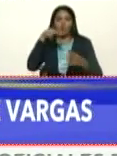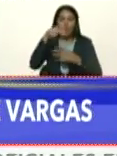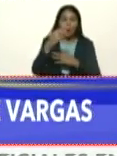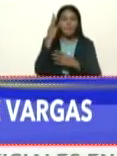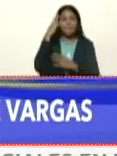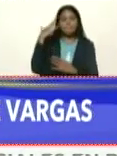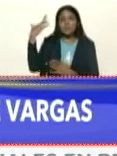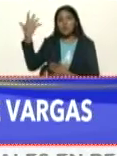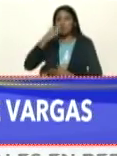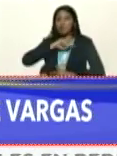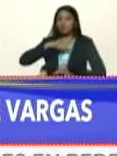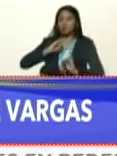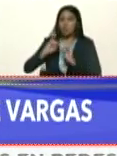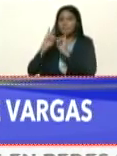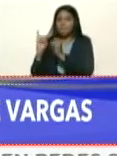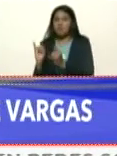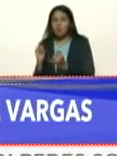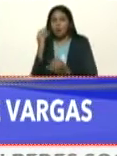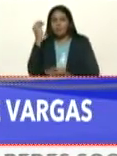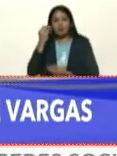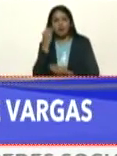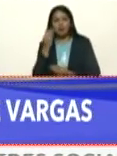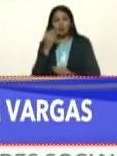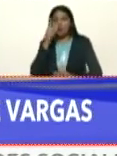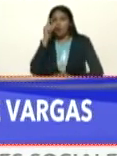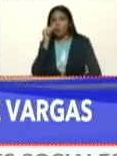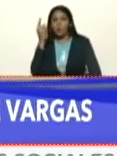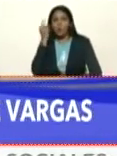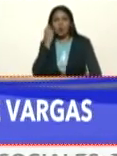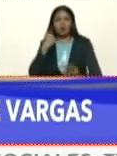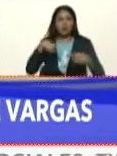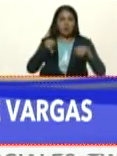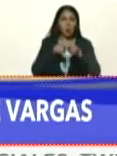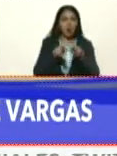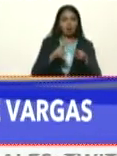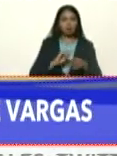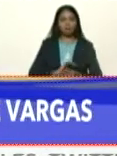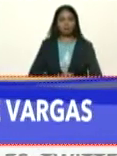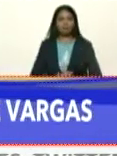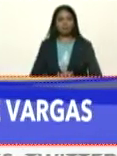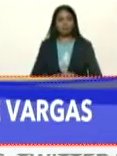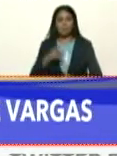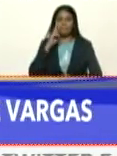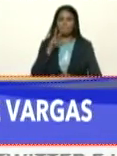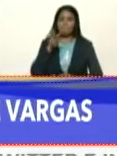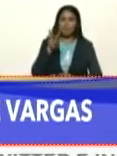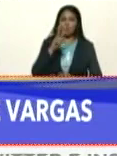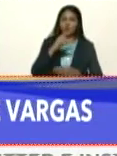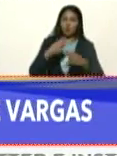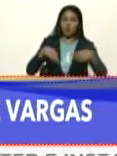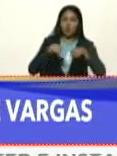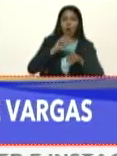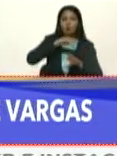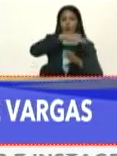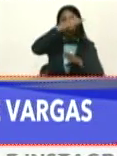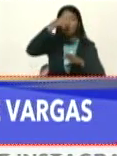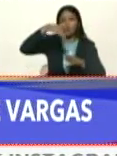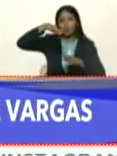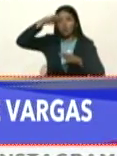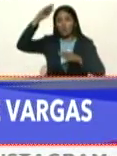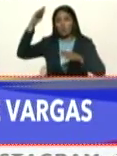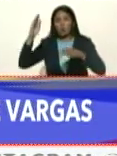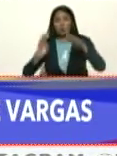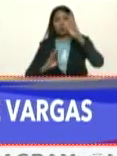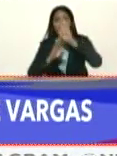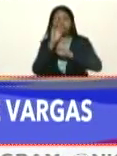imaginar a esos hombres y esas mujeres pasar los páramos más altos